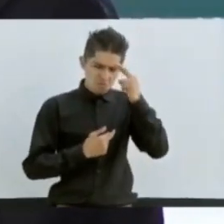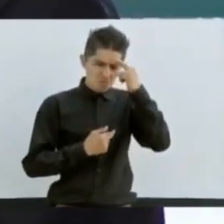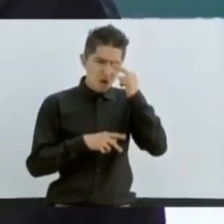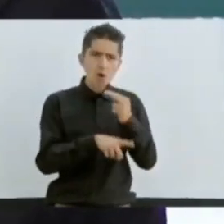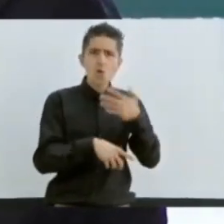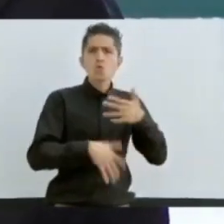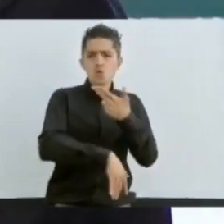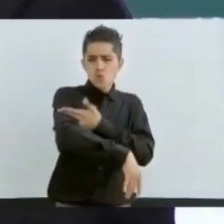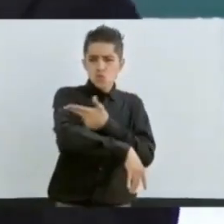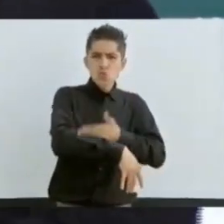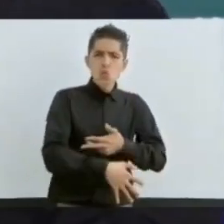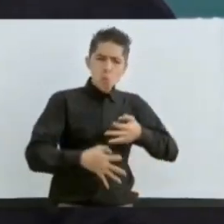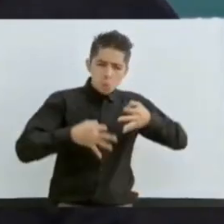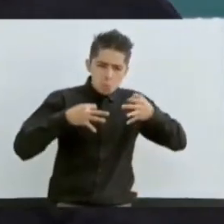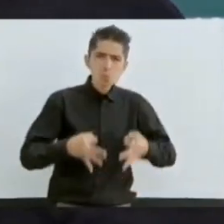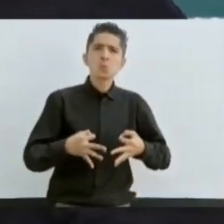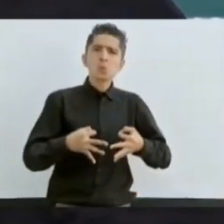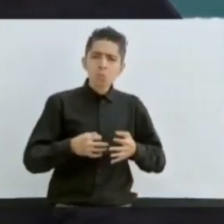honesto, íntegro,